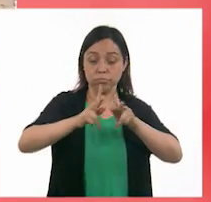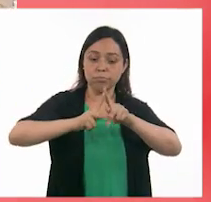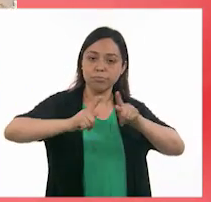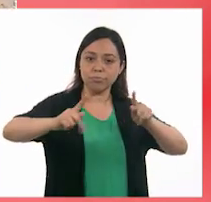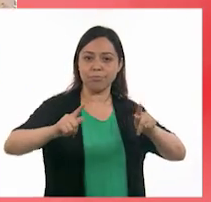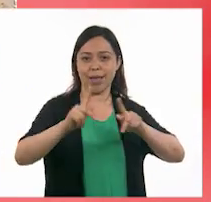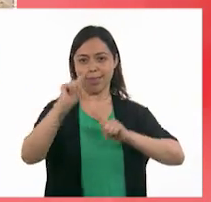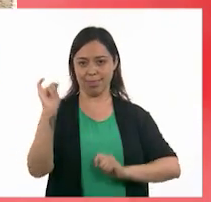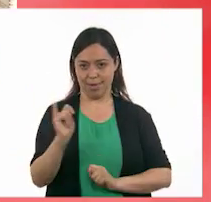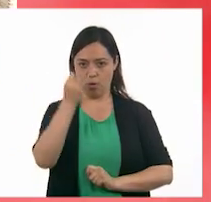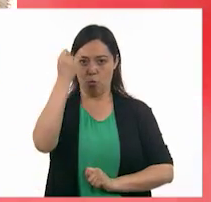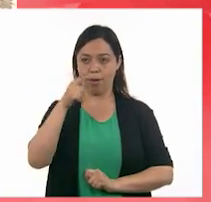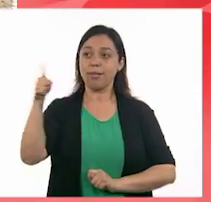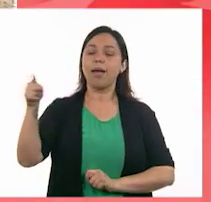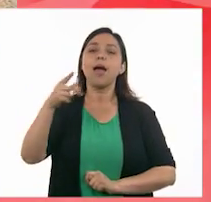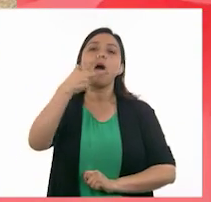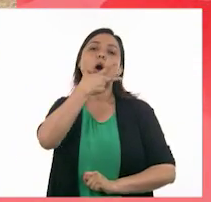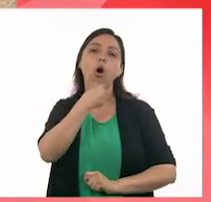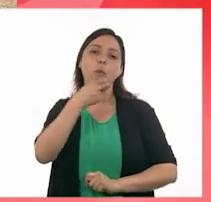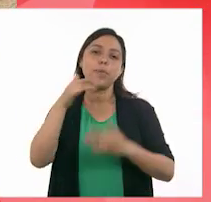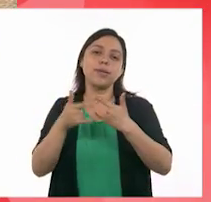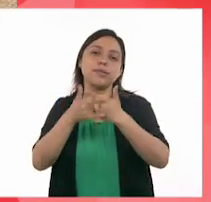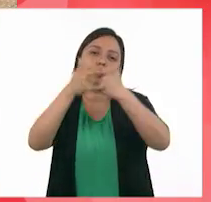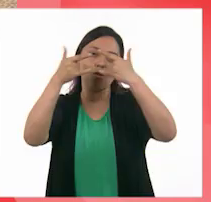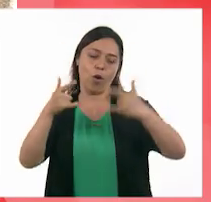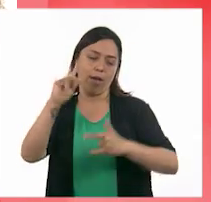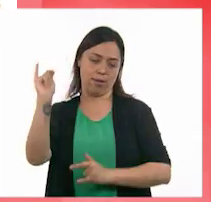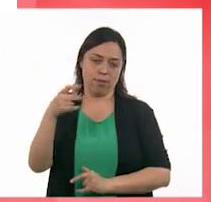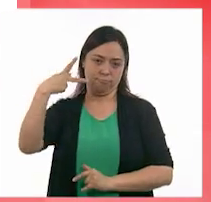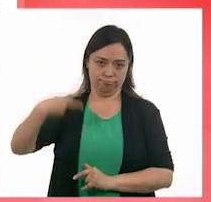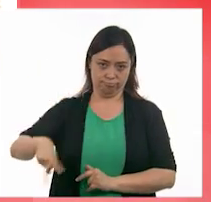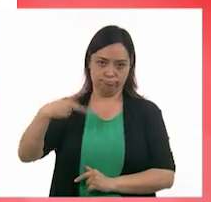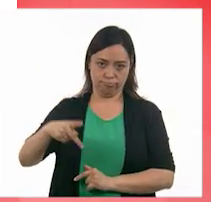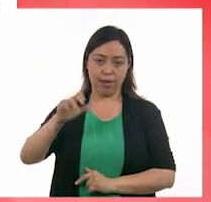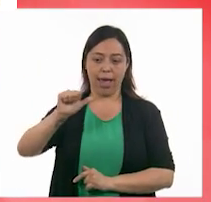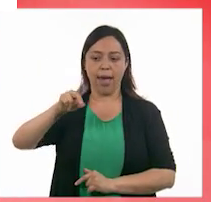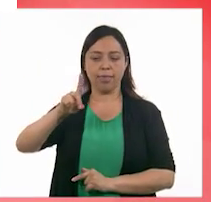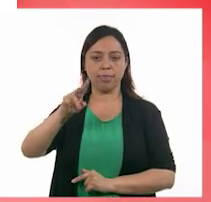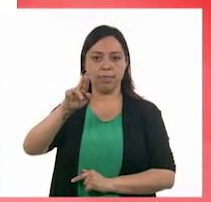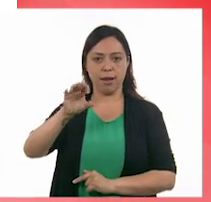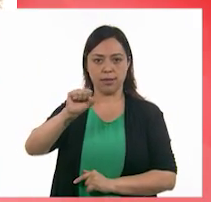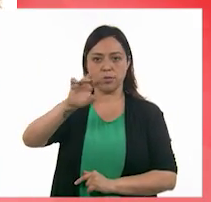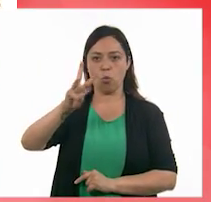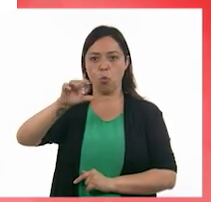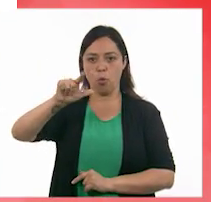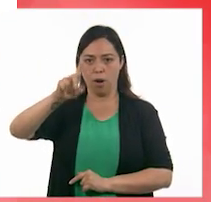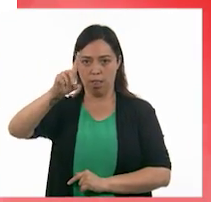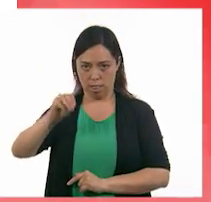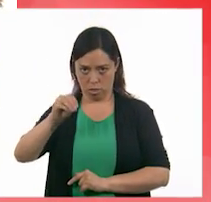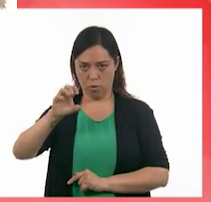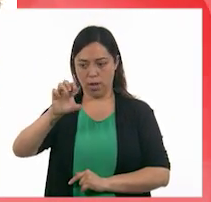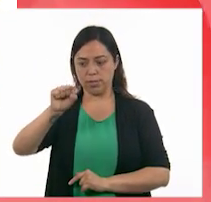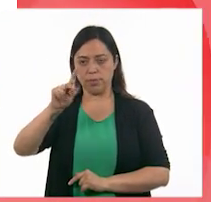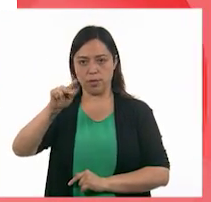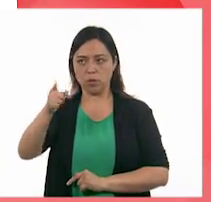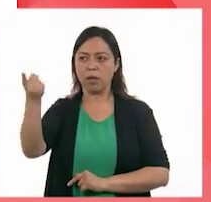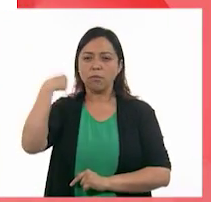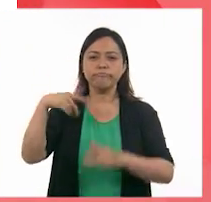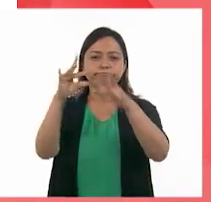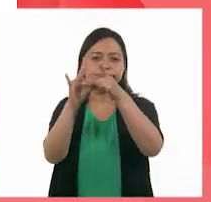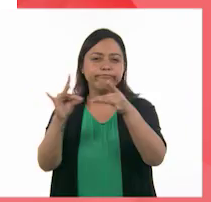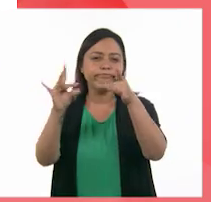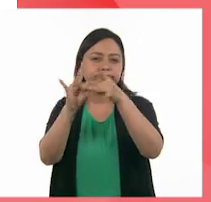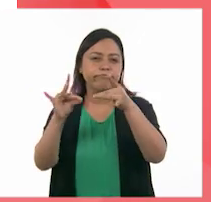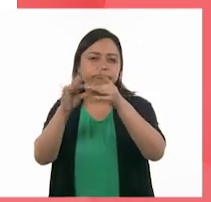nos encontramos con el historiador tijuanense Andrés Gualdo Espinosa, quien nos va a platicar acerca pues